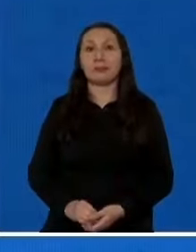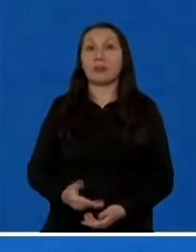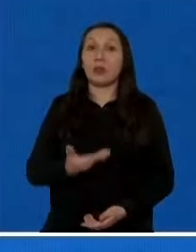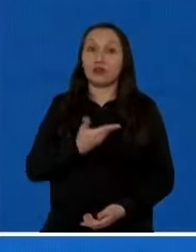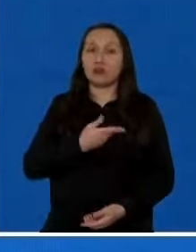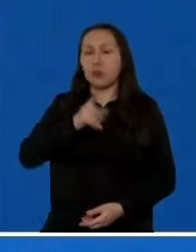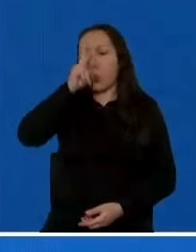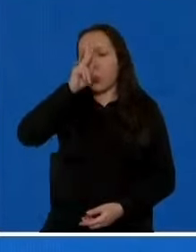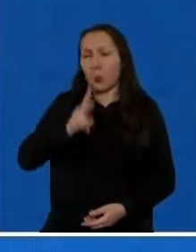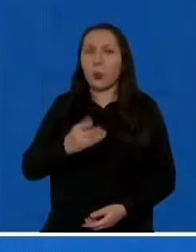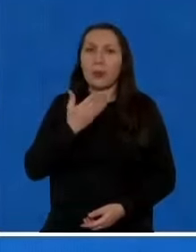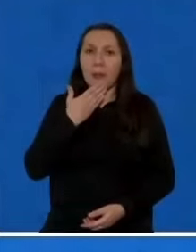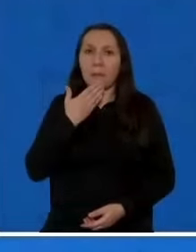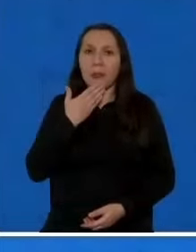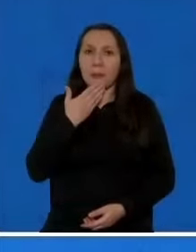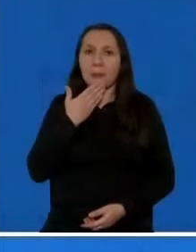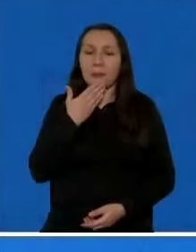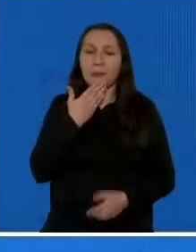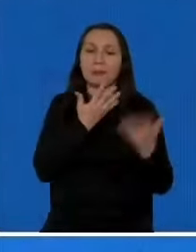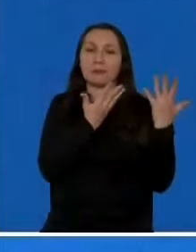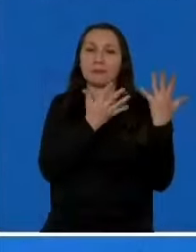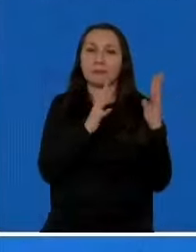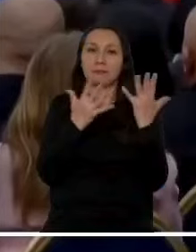Tengo el honor también